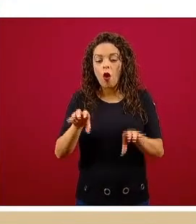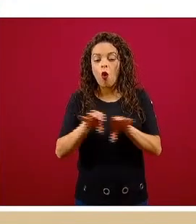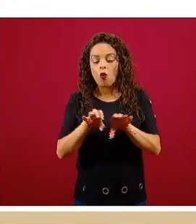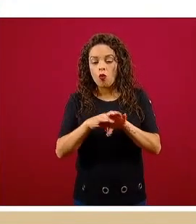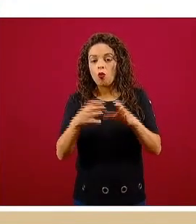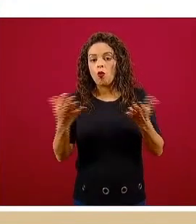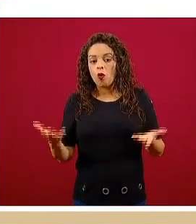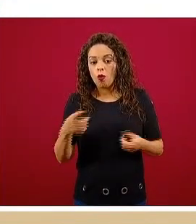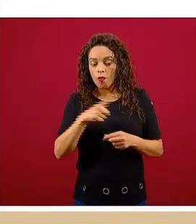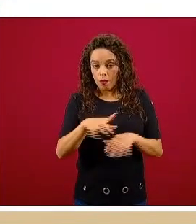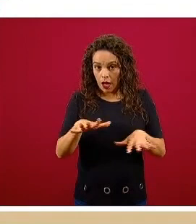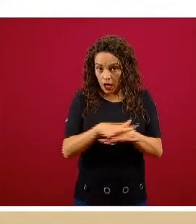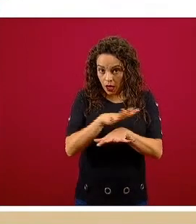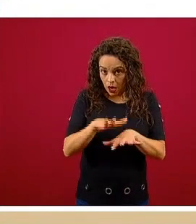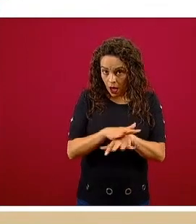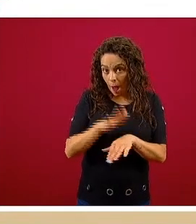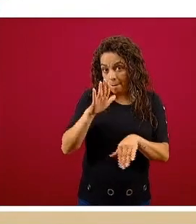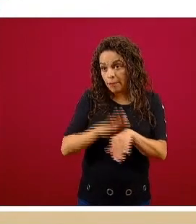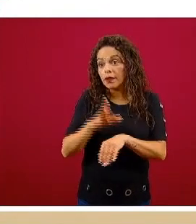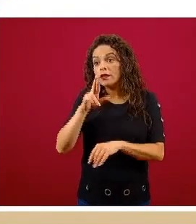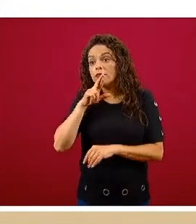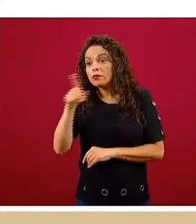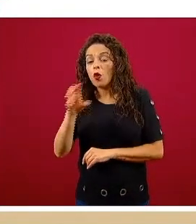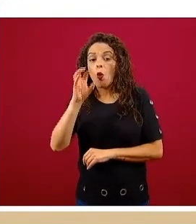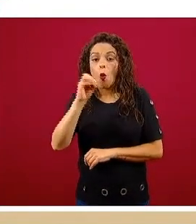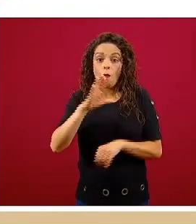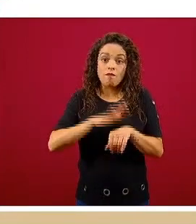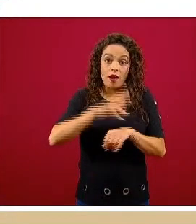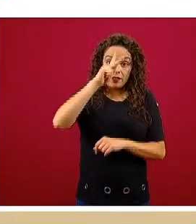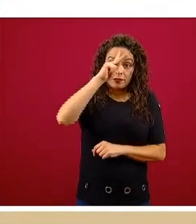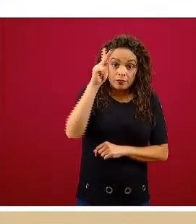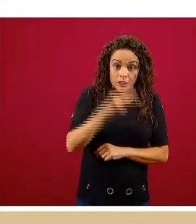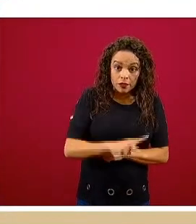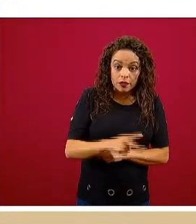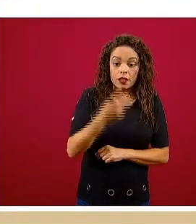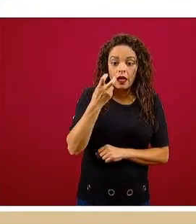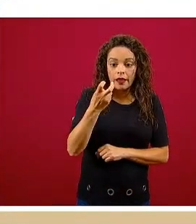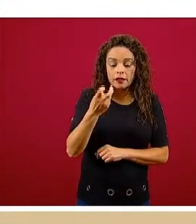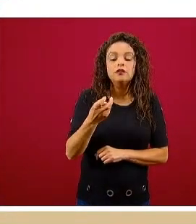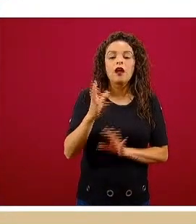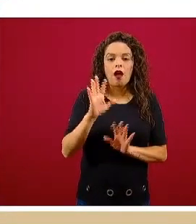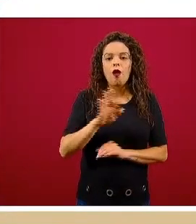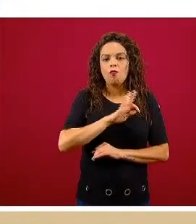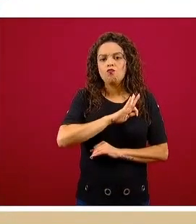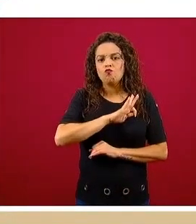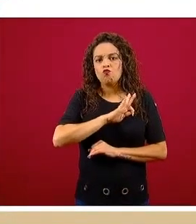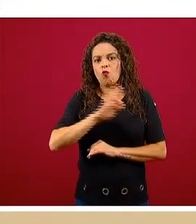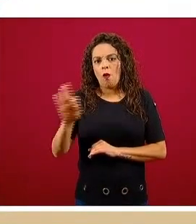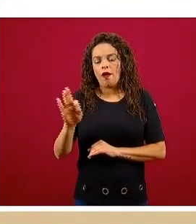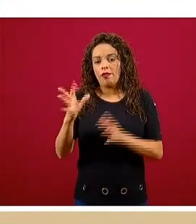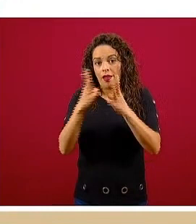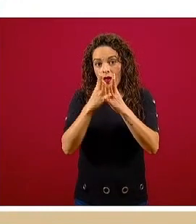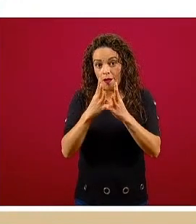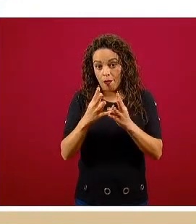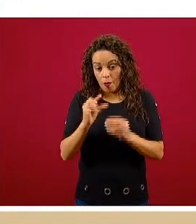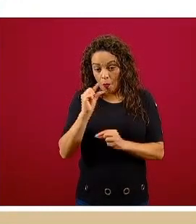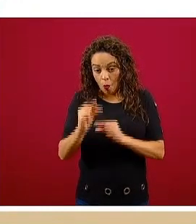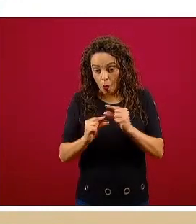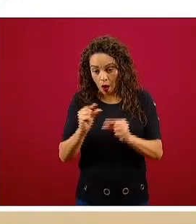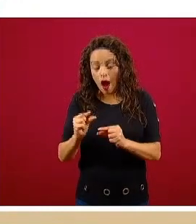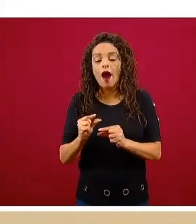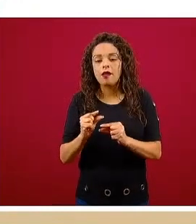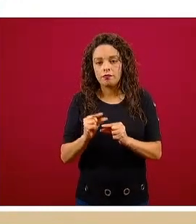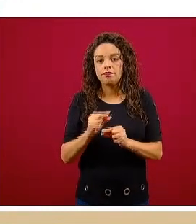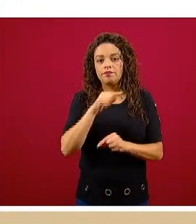progrese su enfermedad, pudieran entonces dejar una cama general y ocupar una cama